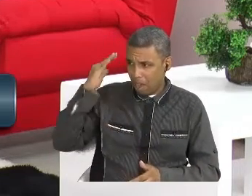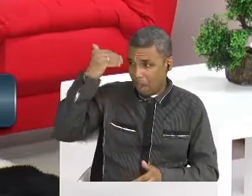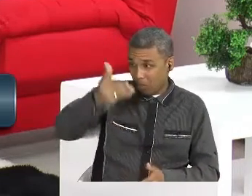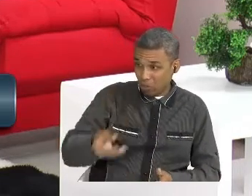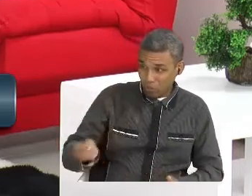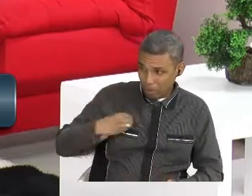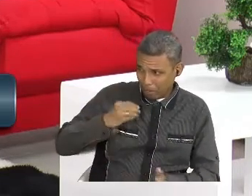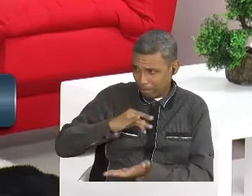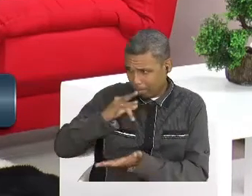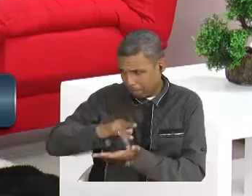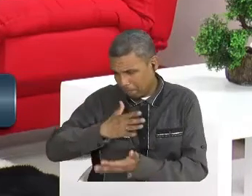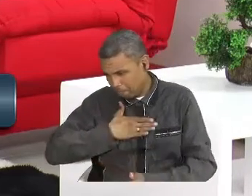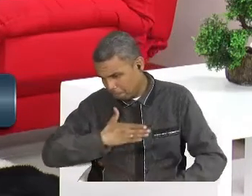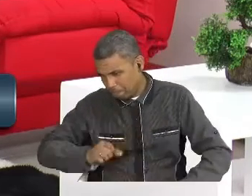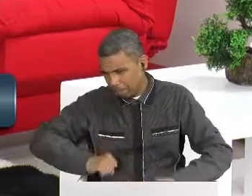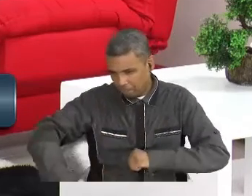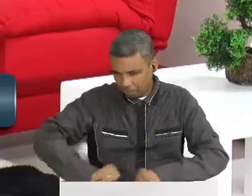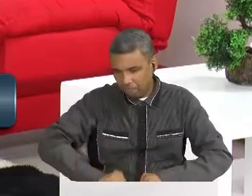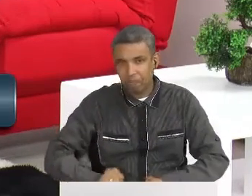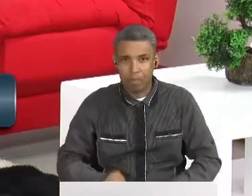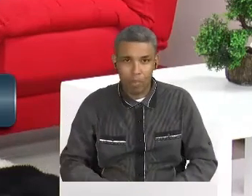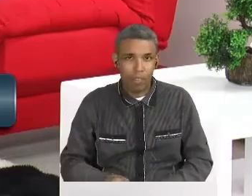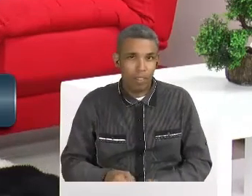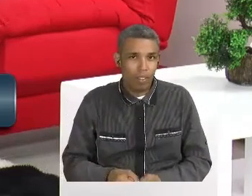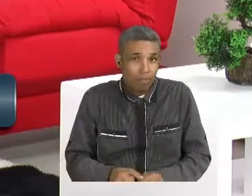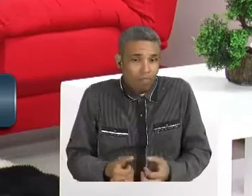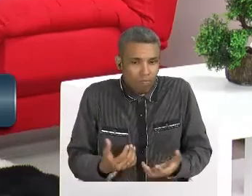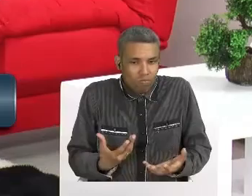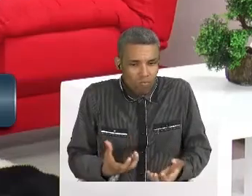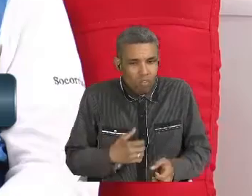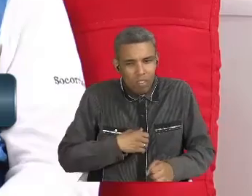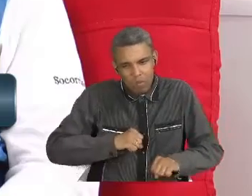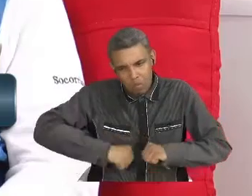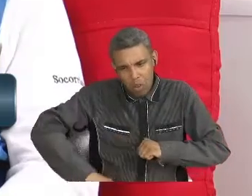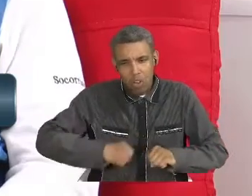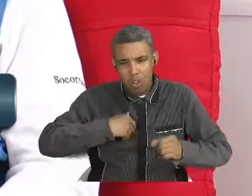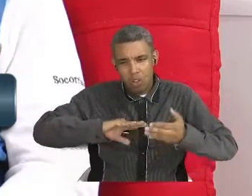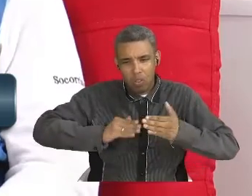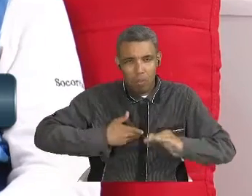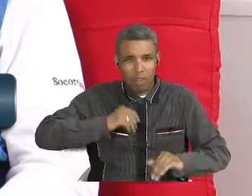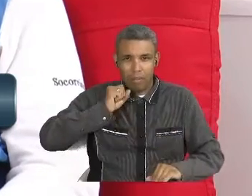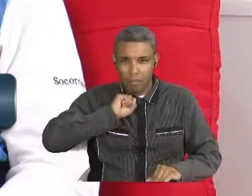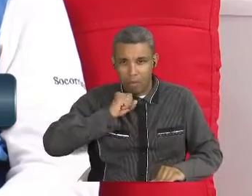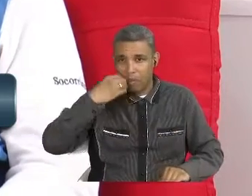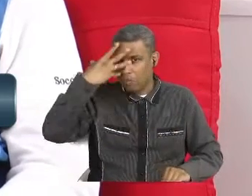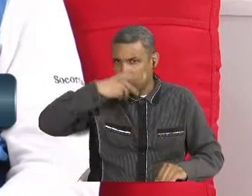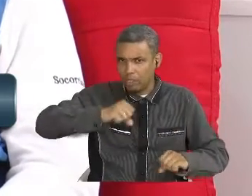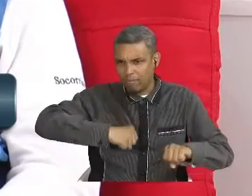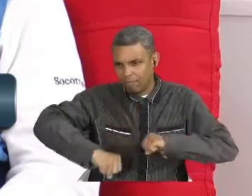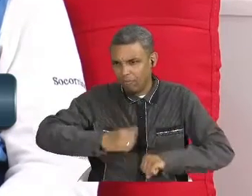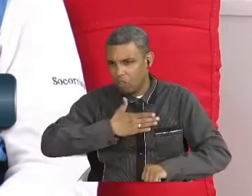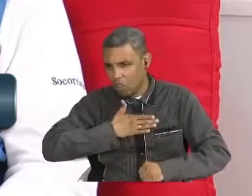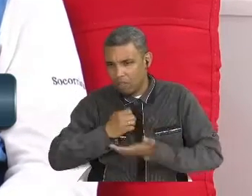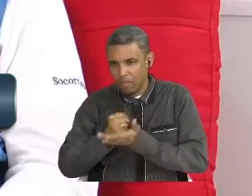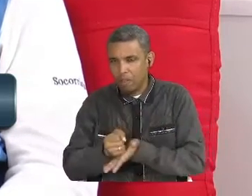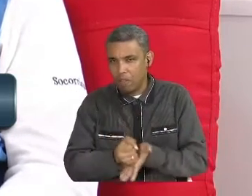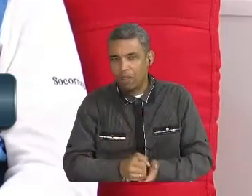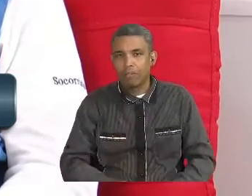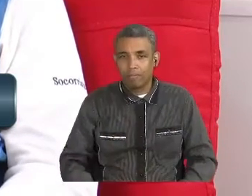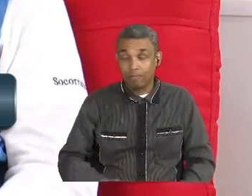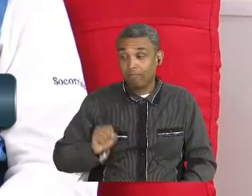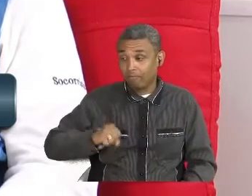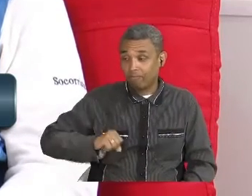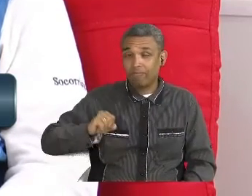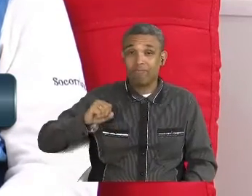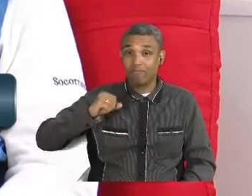también volviendo, claro, a trabajar, sí, y mostrándole todo lo bonito que tenemos nosotros a nuestro alrededor y sobre todo la solidaridad, que es lo más importante. Claro que sí.